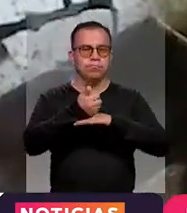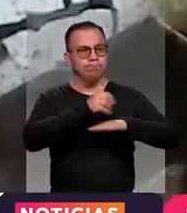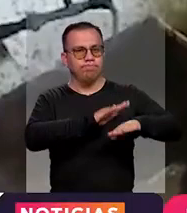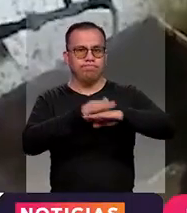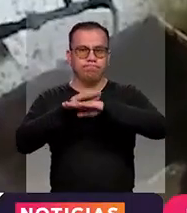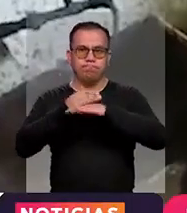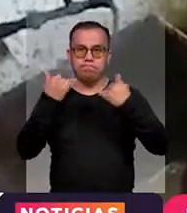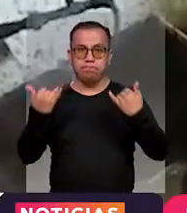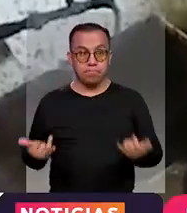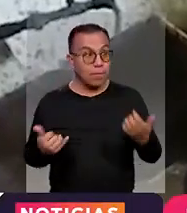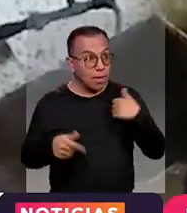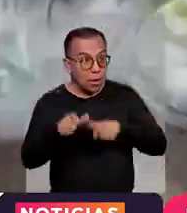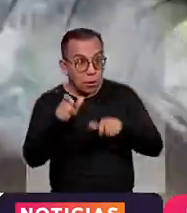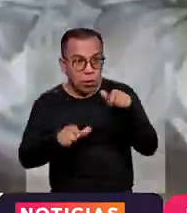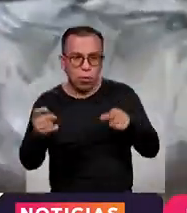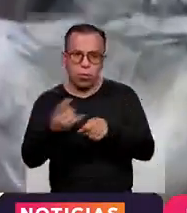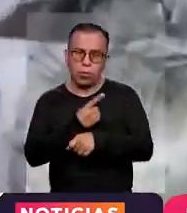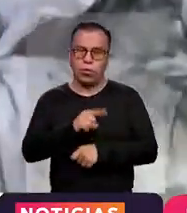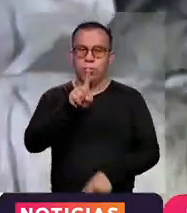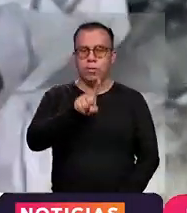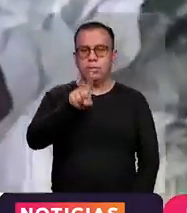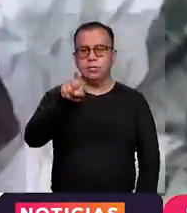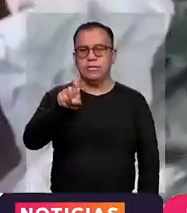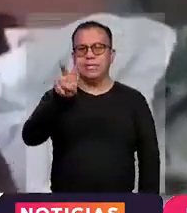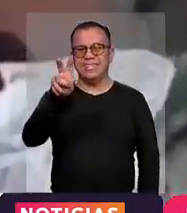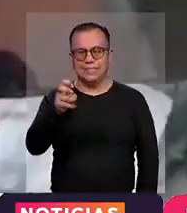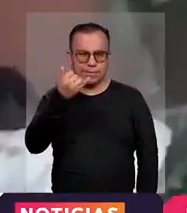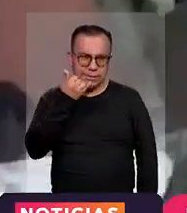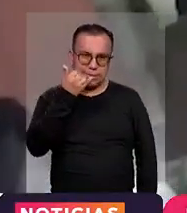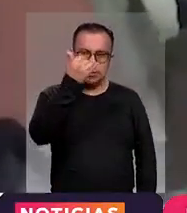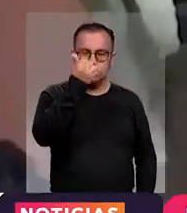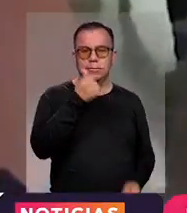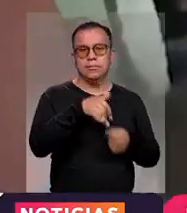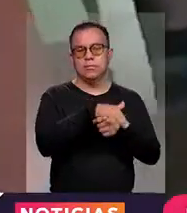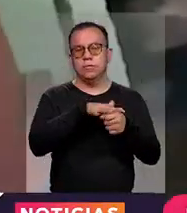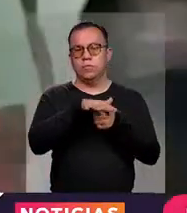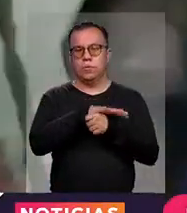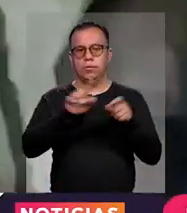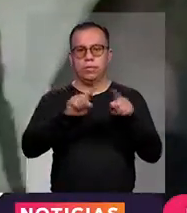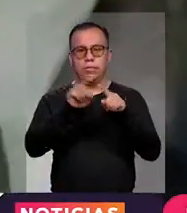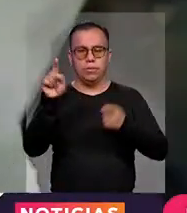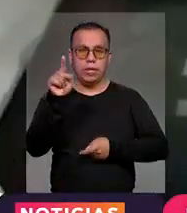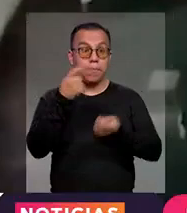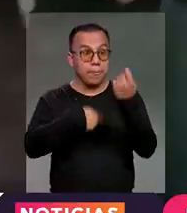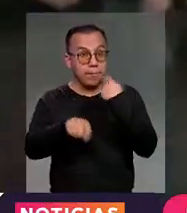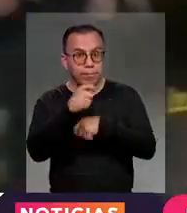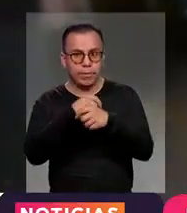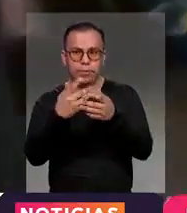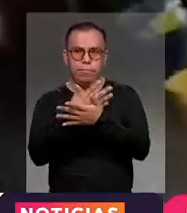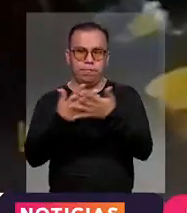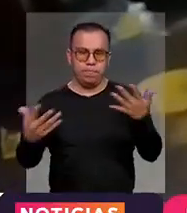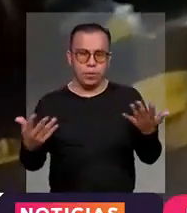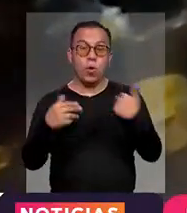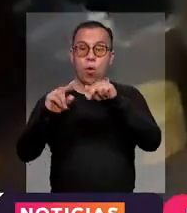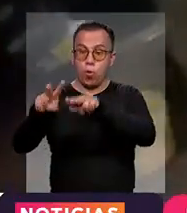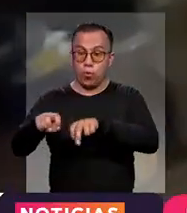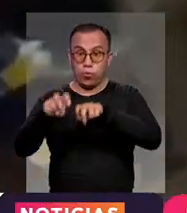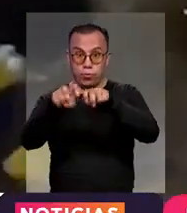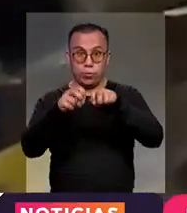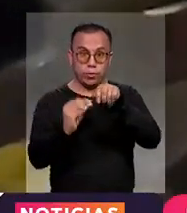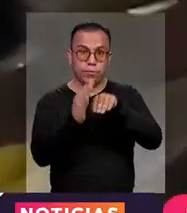llamado a los ciudadanos para que a través de la línea 167 denuncien los casos relacionados con tráfico de estupefacientes cultivos ilícitos